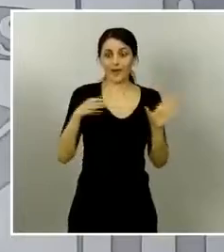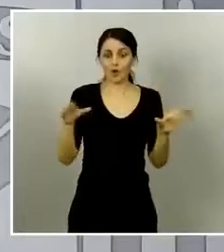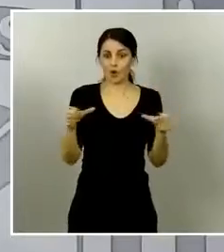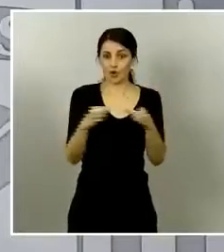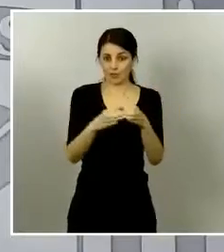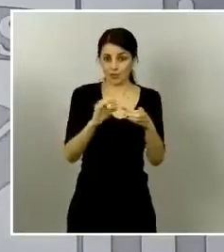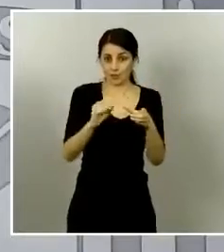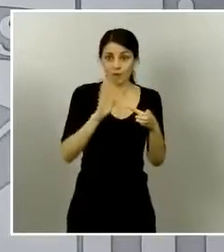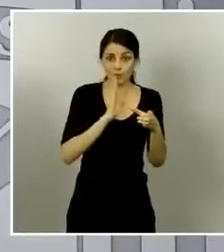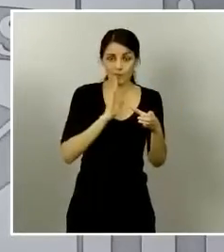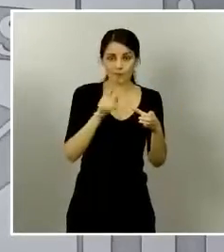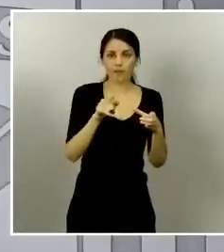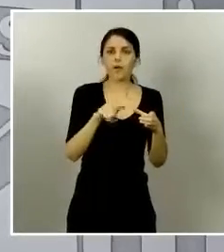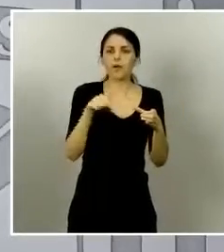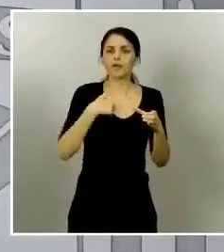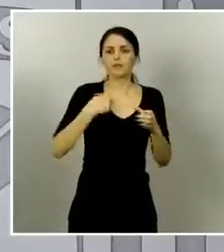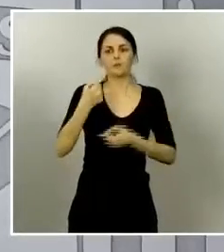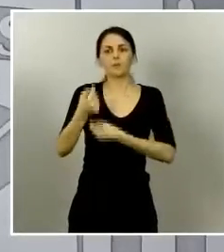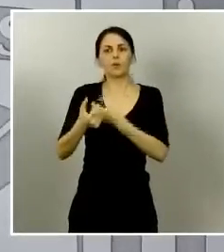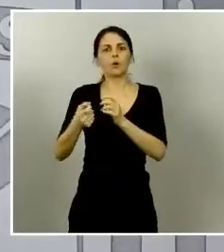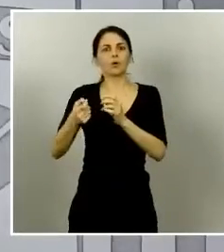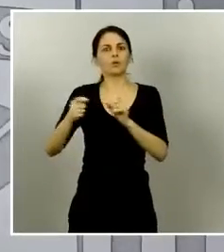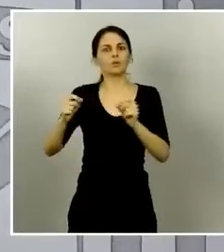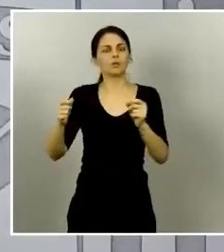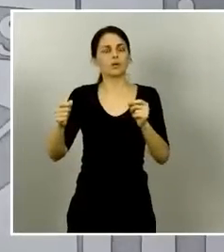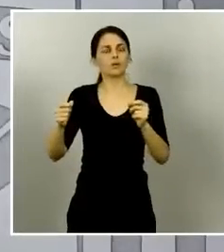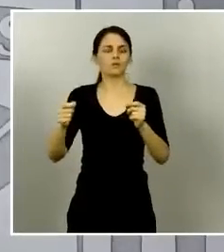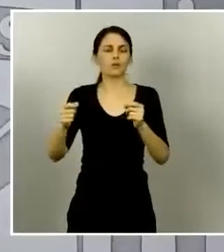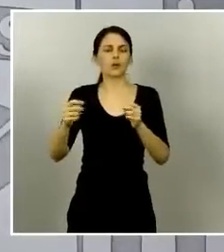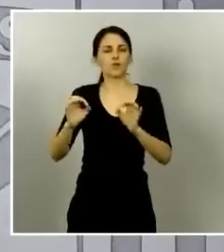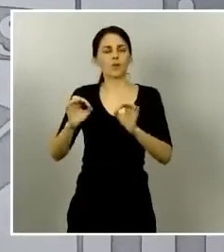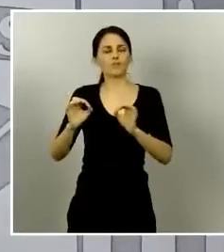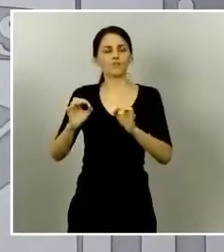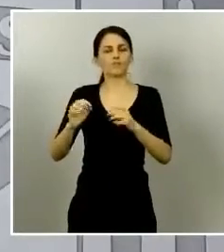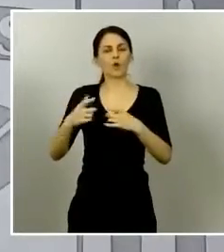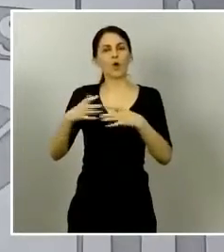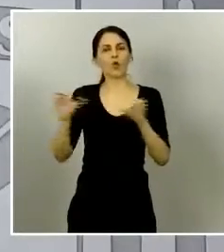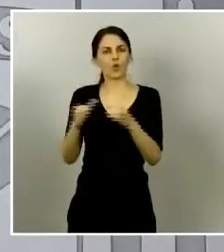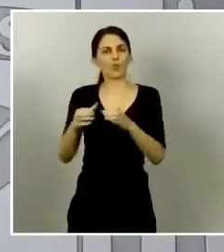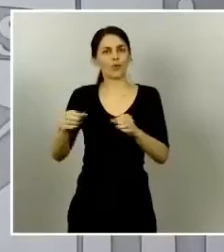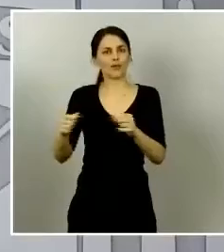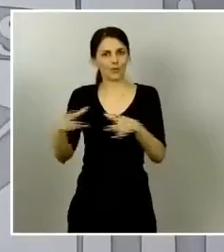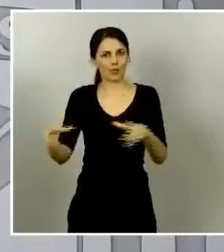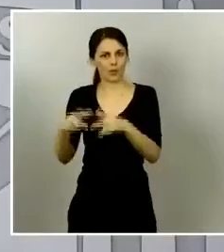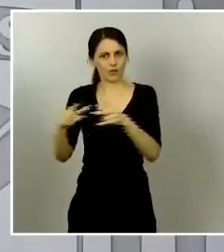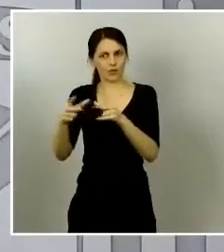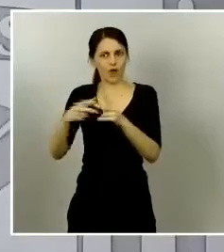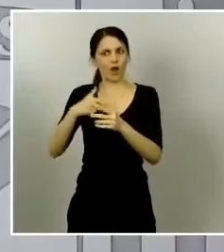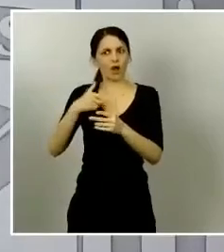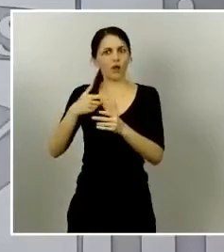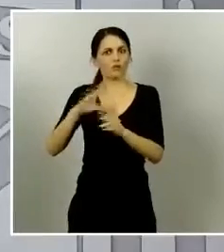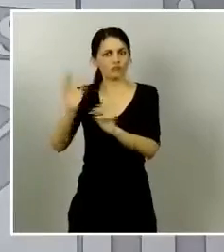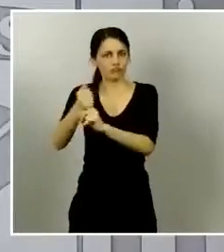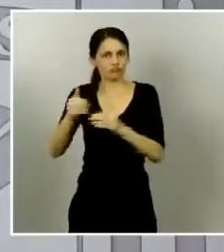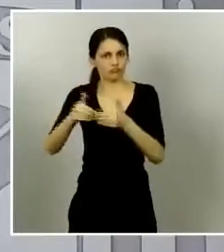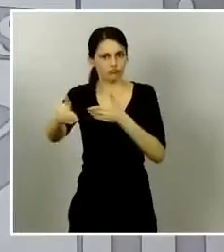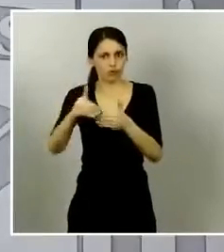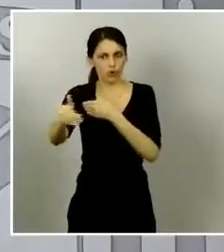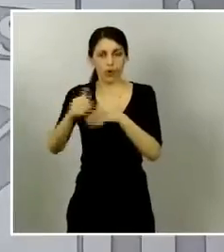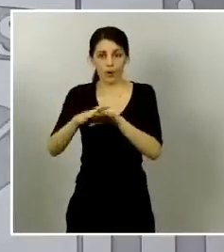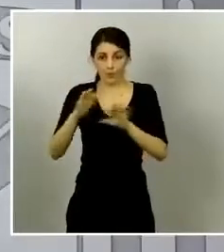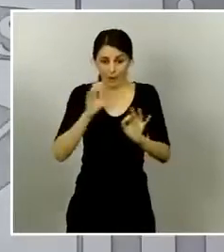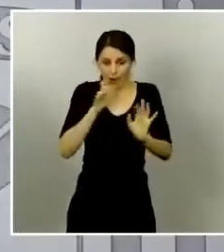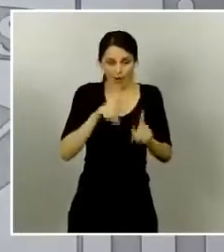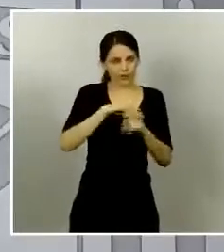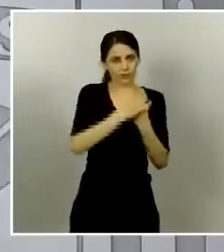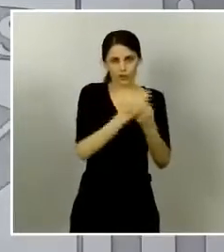forma progresiva este colectivo irá asimilándose al régimen general de la Seguridad Social, pero eso nada tiene que ver con la pandemia en este momento.